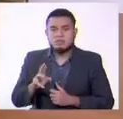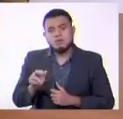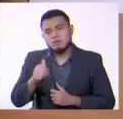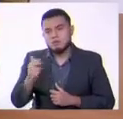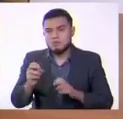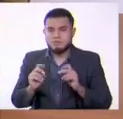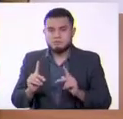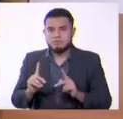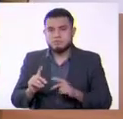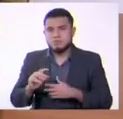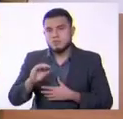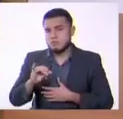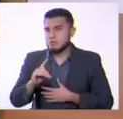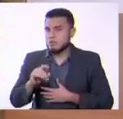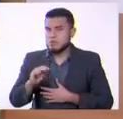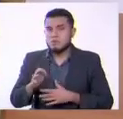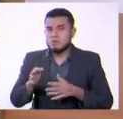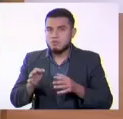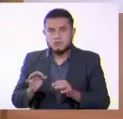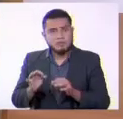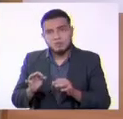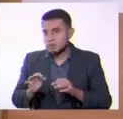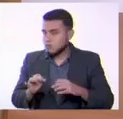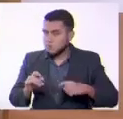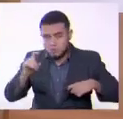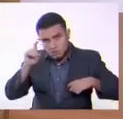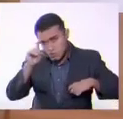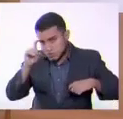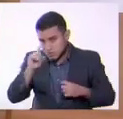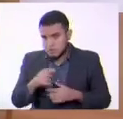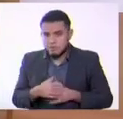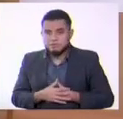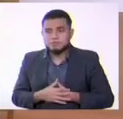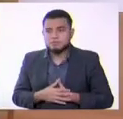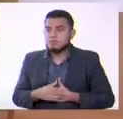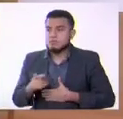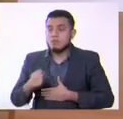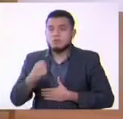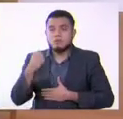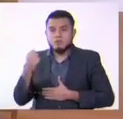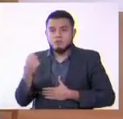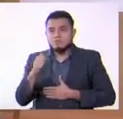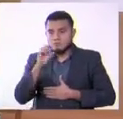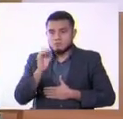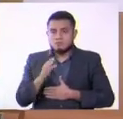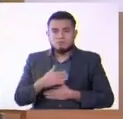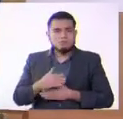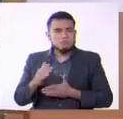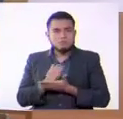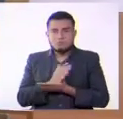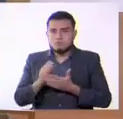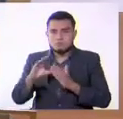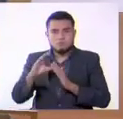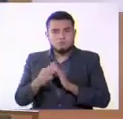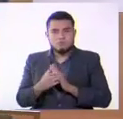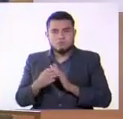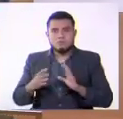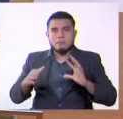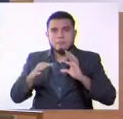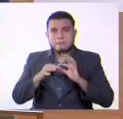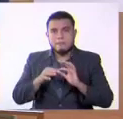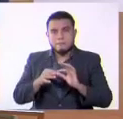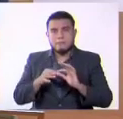de forma inconsciente. Lo que es relevante situar es que ninguna cultura permanece en estado